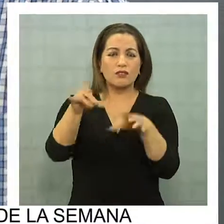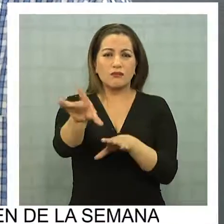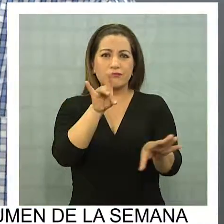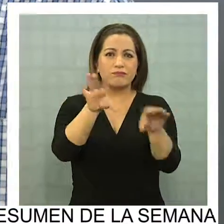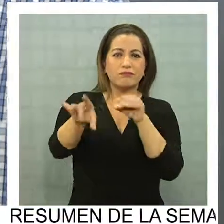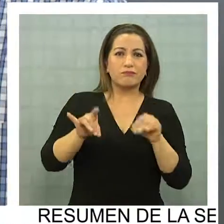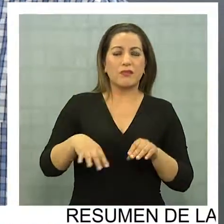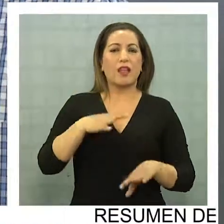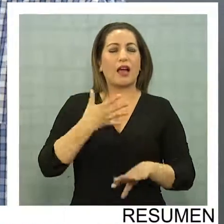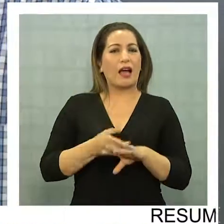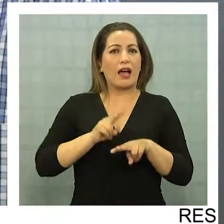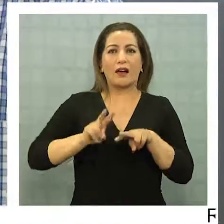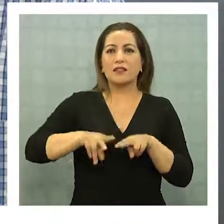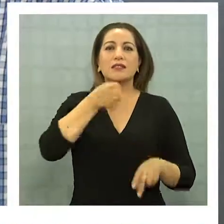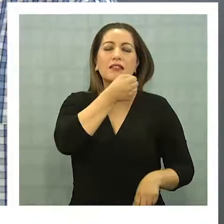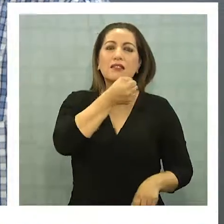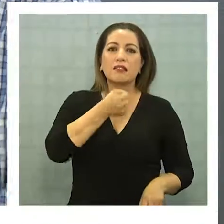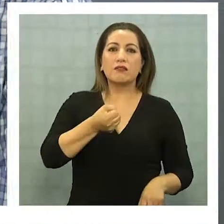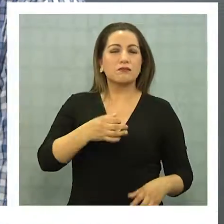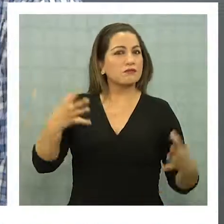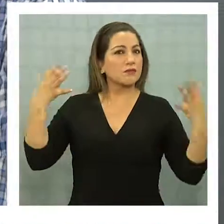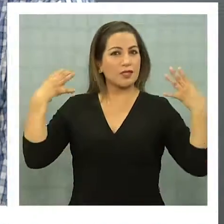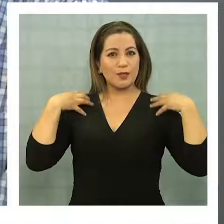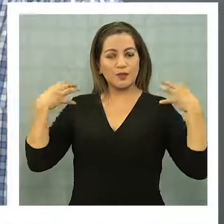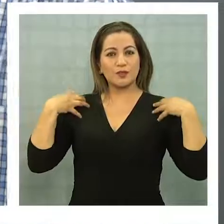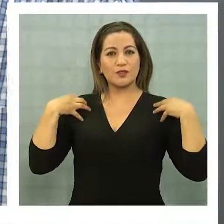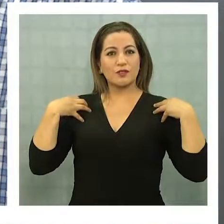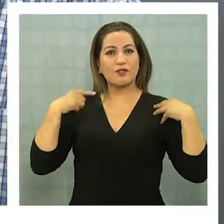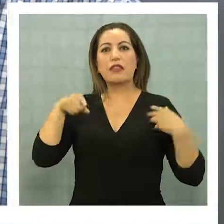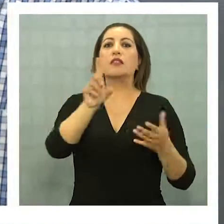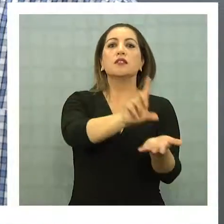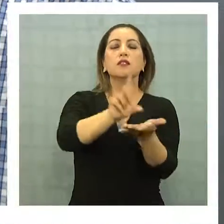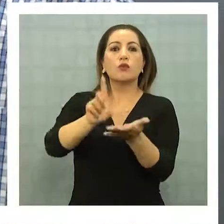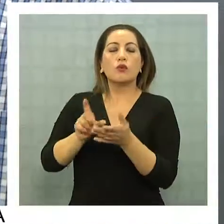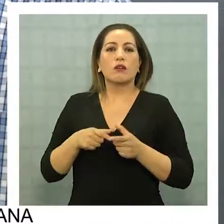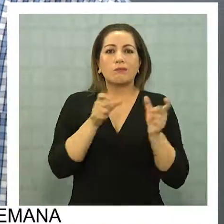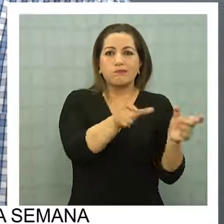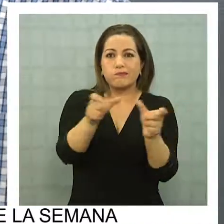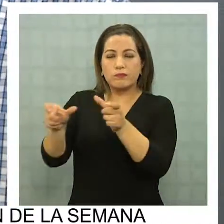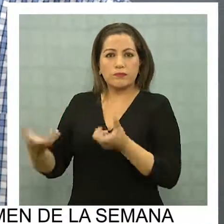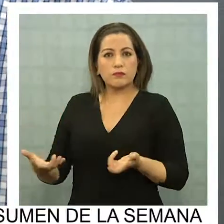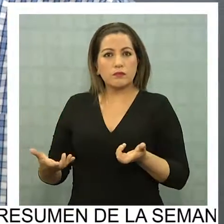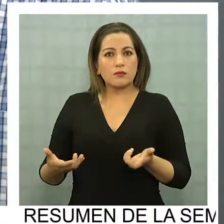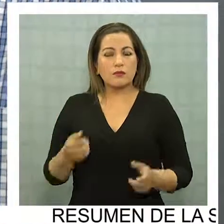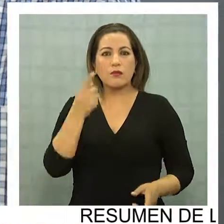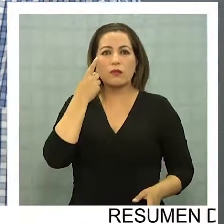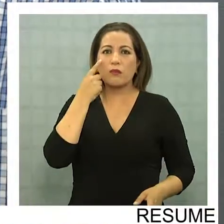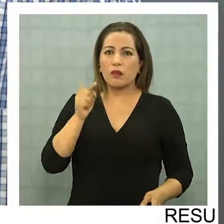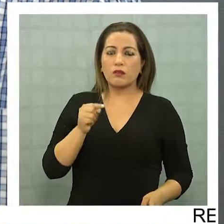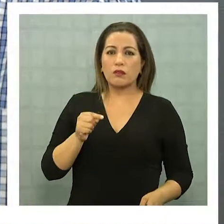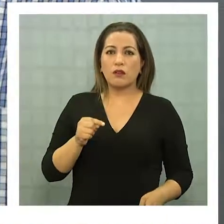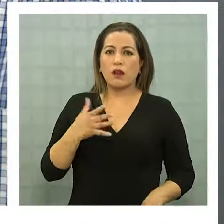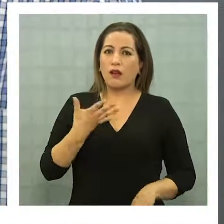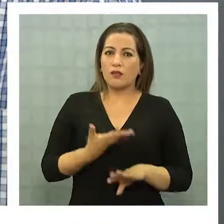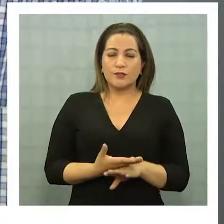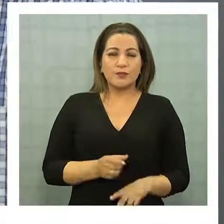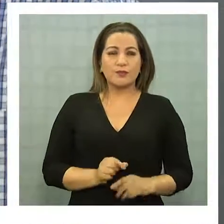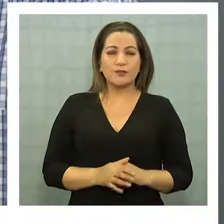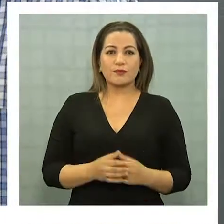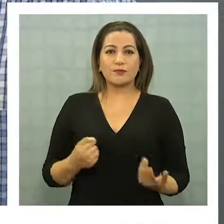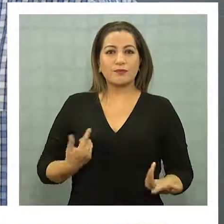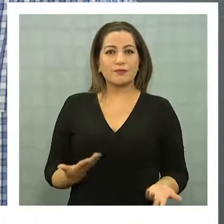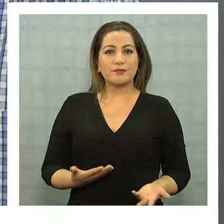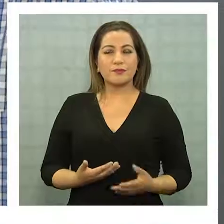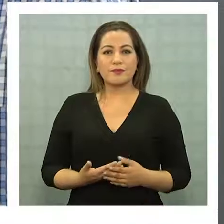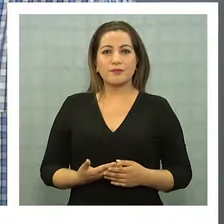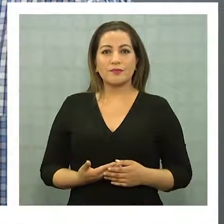fin, haber hecho entrevistas, ¿cierto? Se hicieron cargo en el fondo de esos lugares. Y sin embargo permanecen ahí un poco, me da la